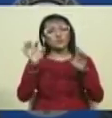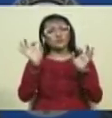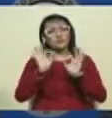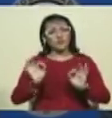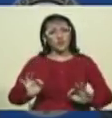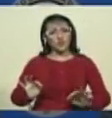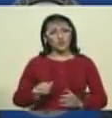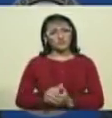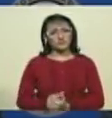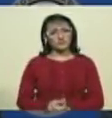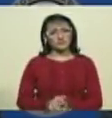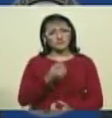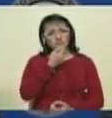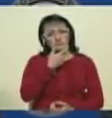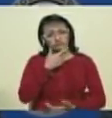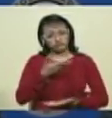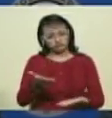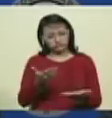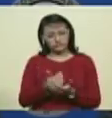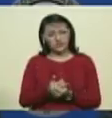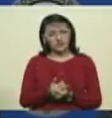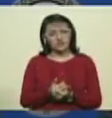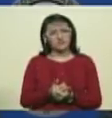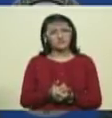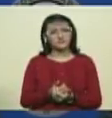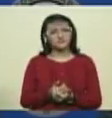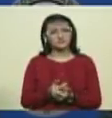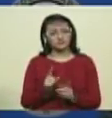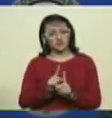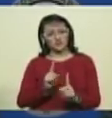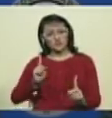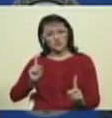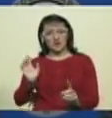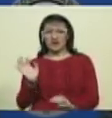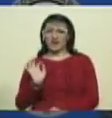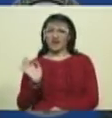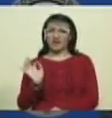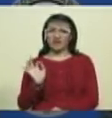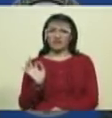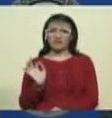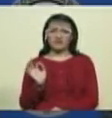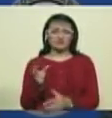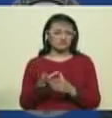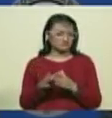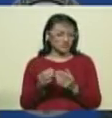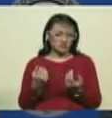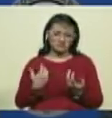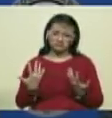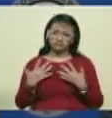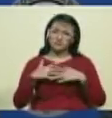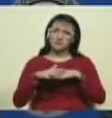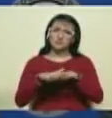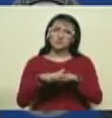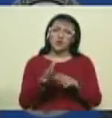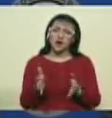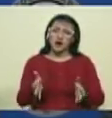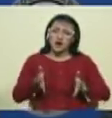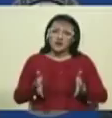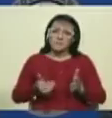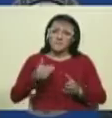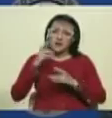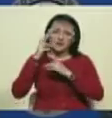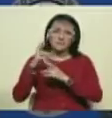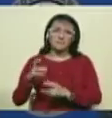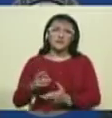eso es lo hermoso. Nosotros no nos sentimos en lo absoluto aislados de nada ni de nadie. Por el contrario, vamos ganando cada día más